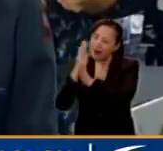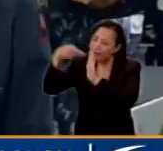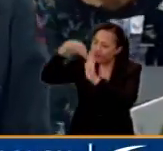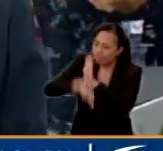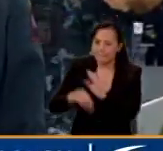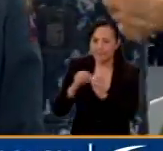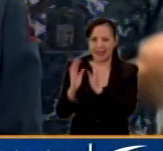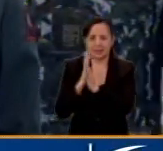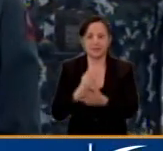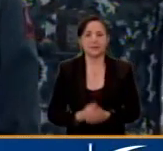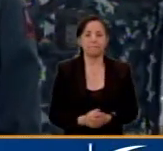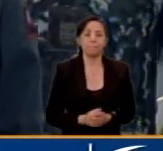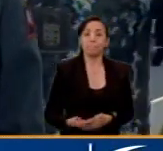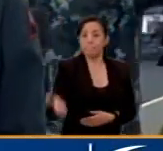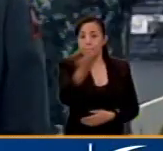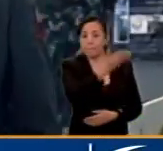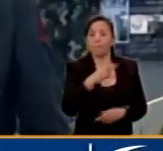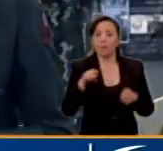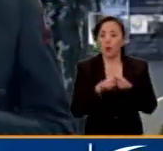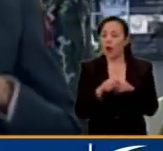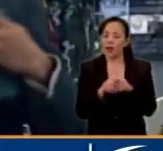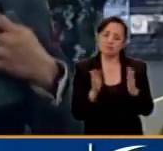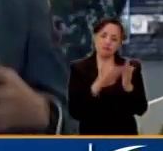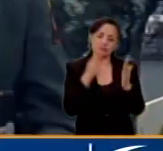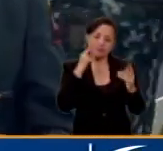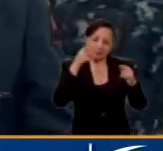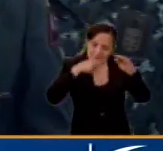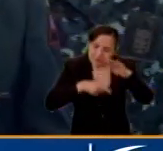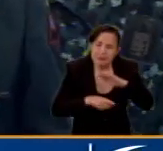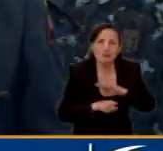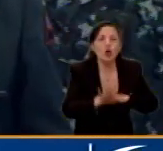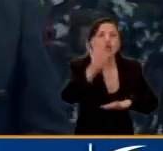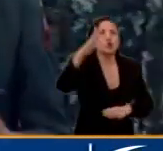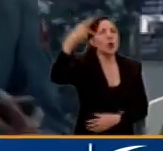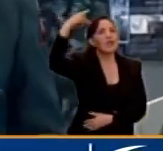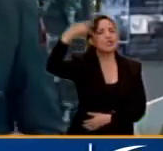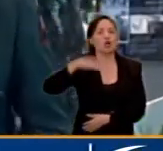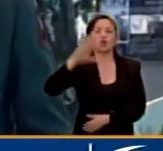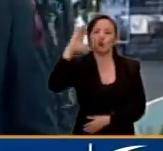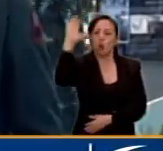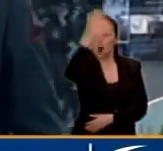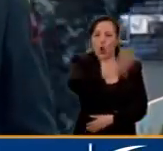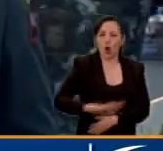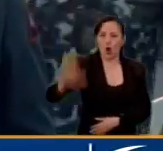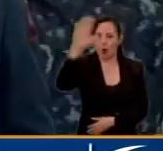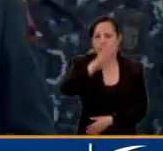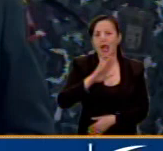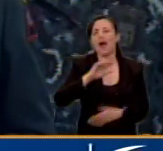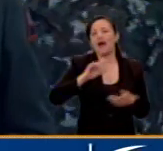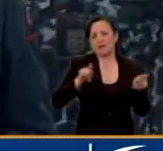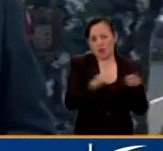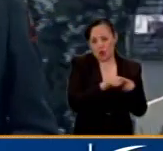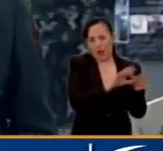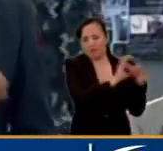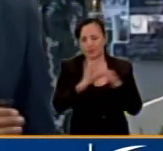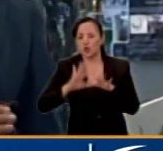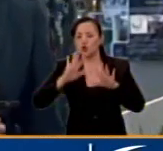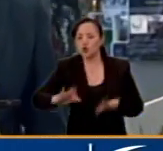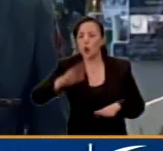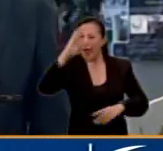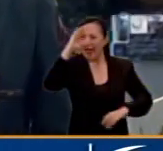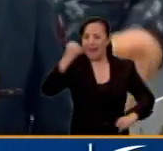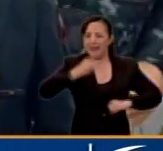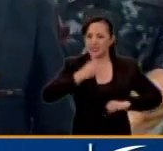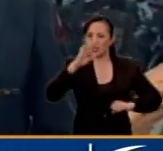Van a poder dar un viaje por toda la historia de Colombia, que también es la historia del Ejército Nacional, iniciando con nuestra